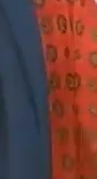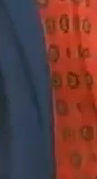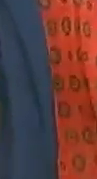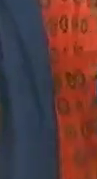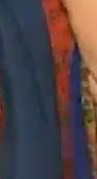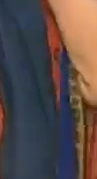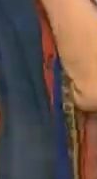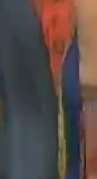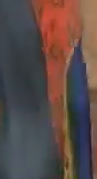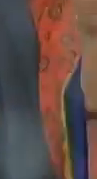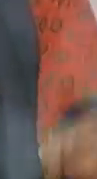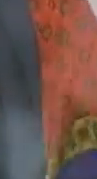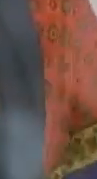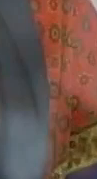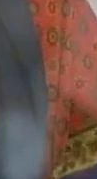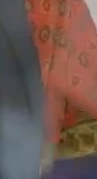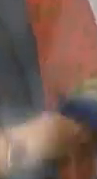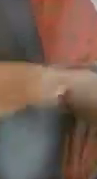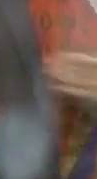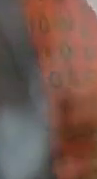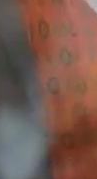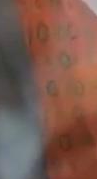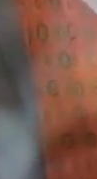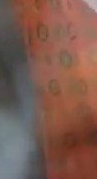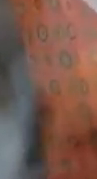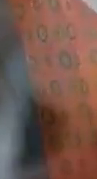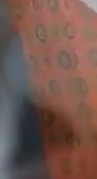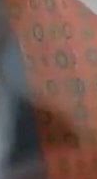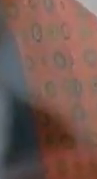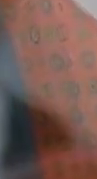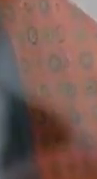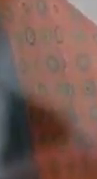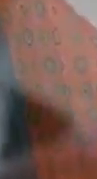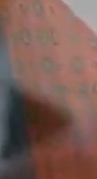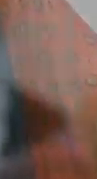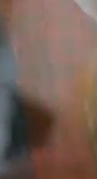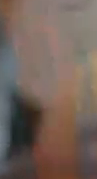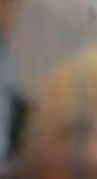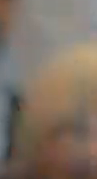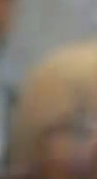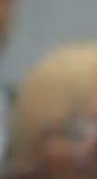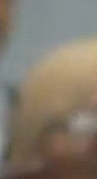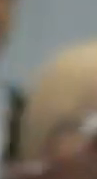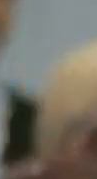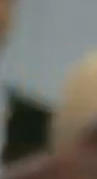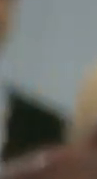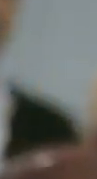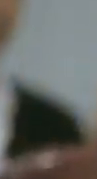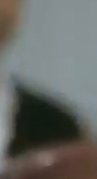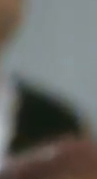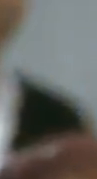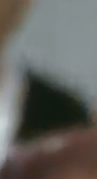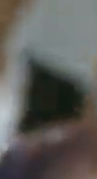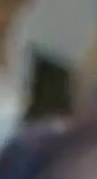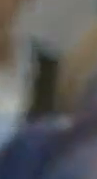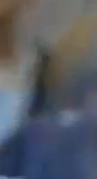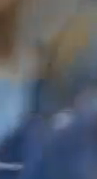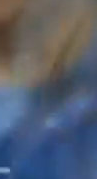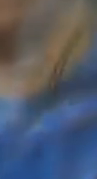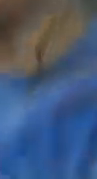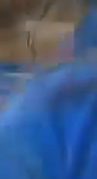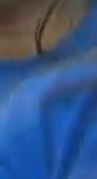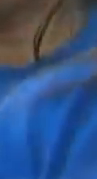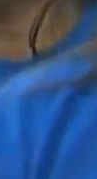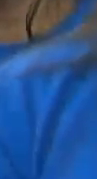verdad despertamos la conciencia, cuando Venezuela habla, los cobardes